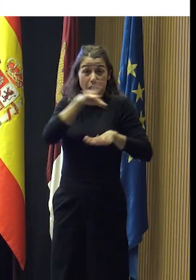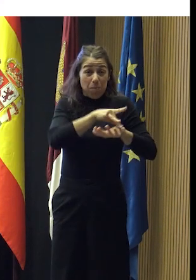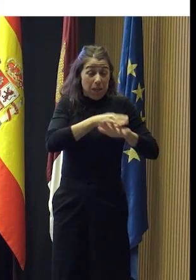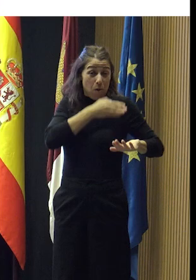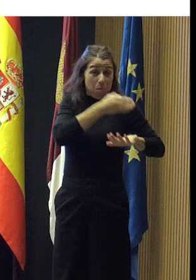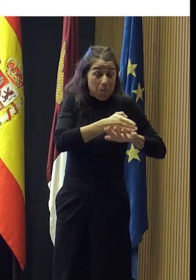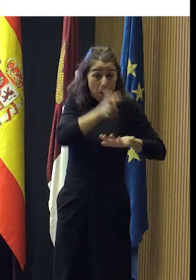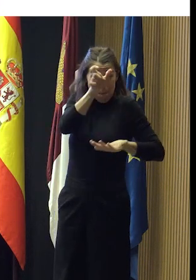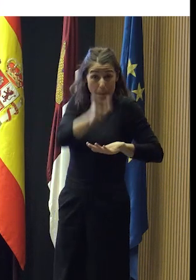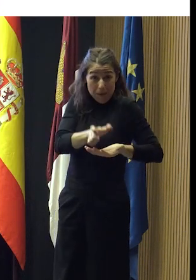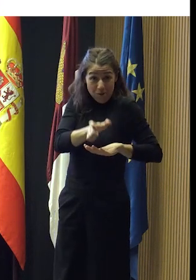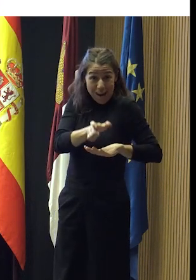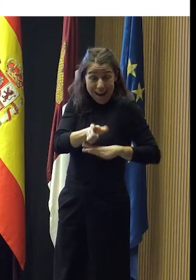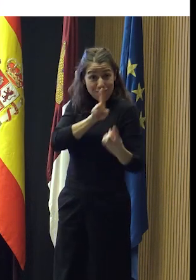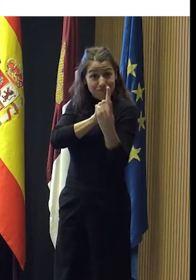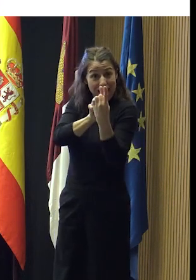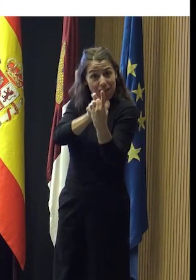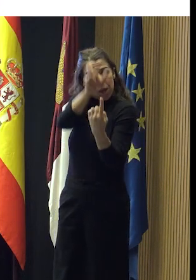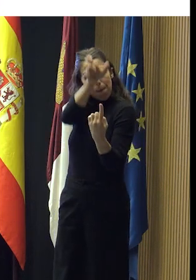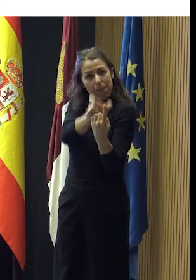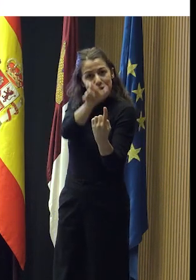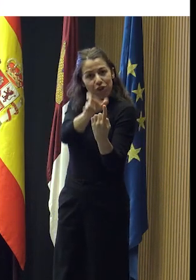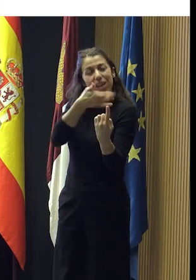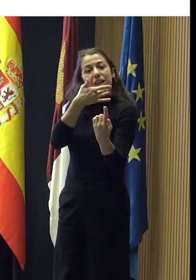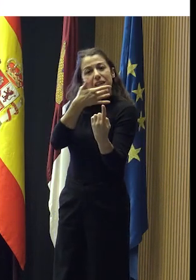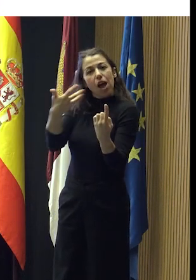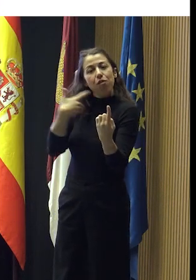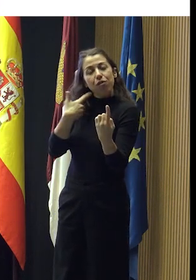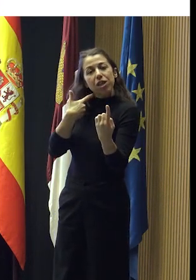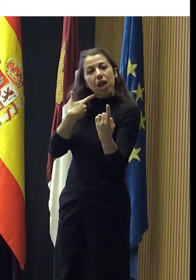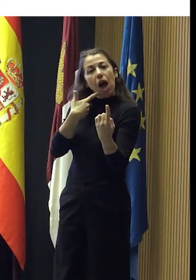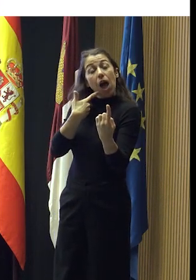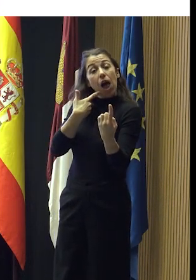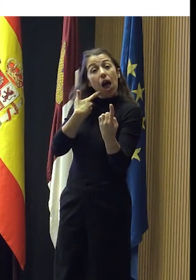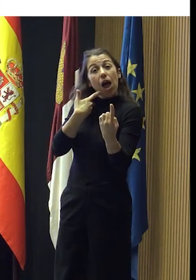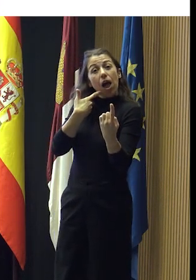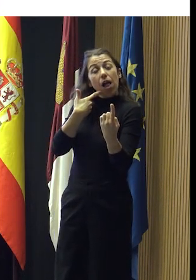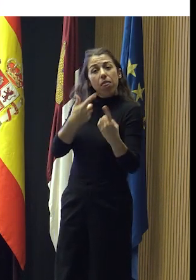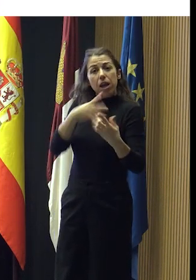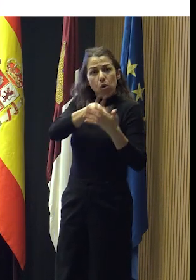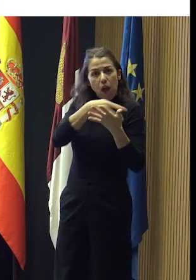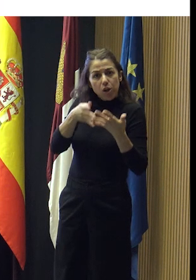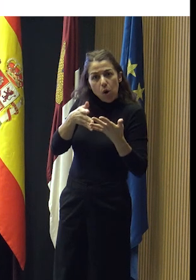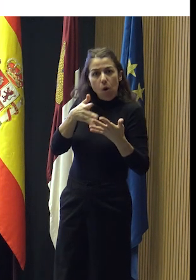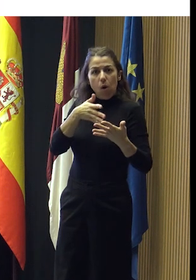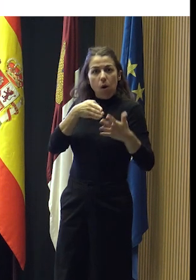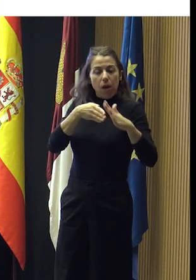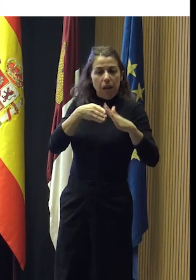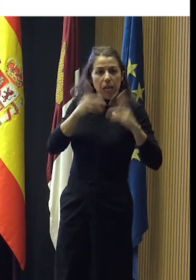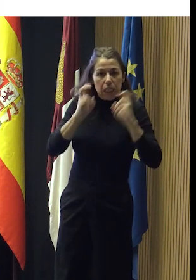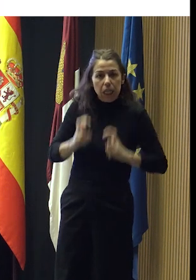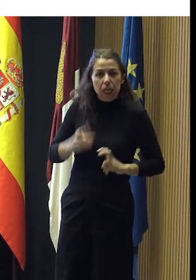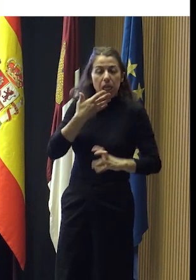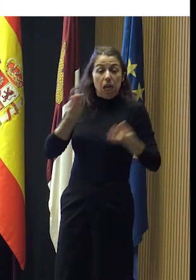también tenemos una persona. Y esa persona pues, sufre también de todo el estrés, de lo que hemos hablado antes, de las agendas, y también de estar